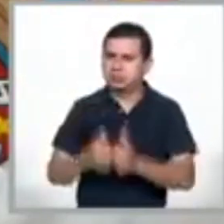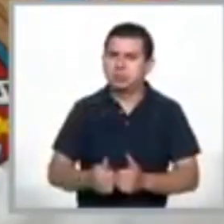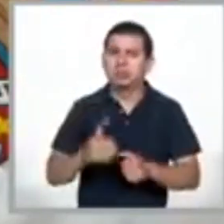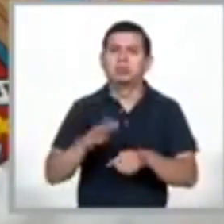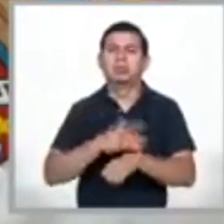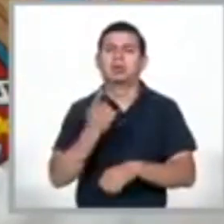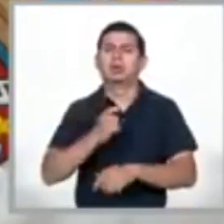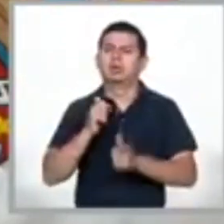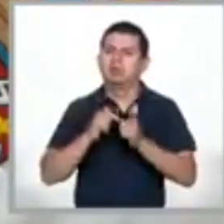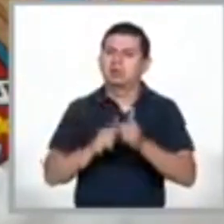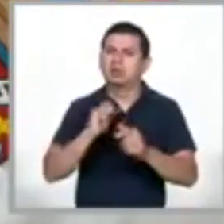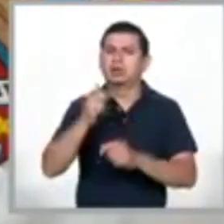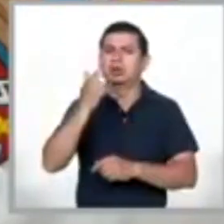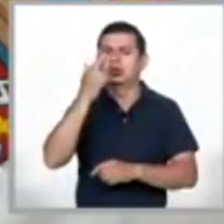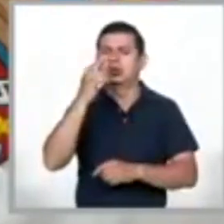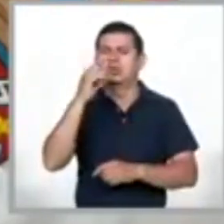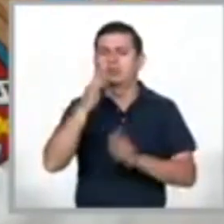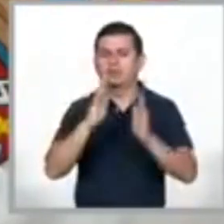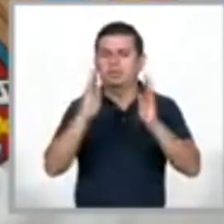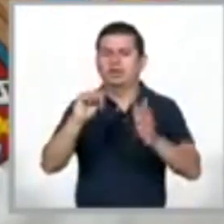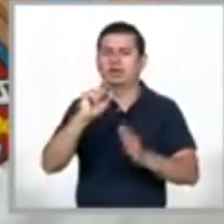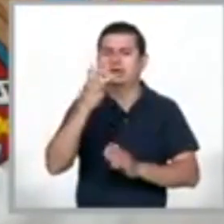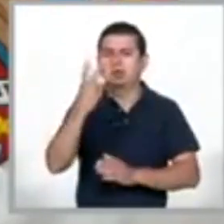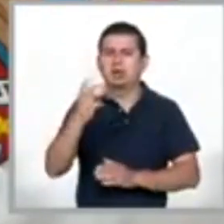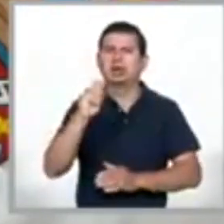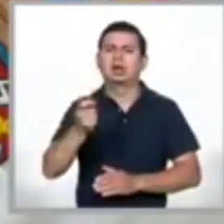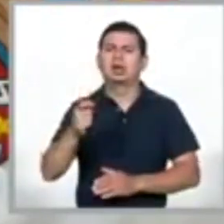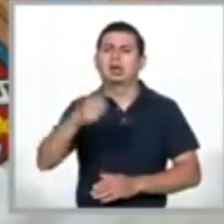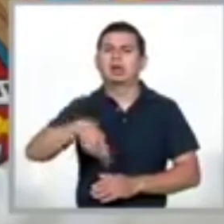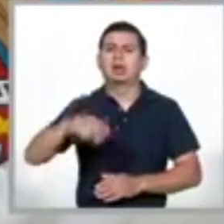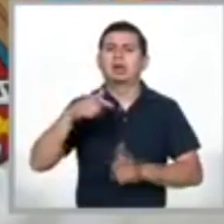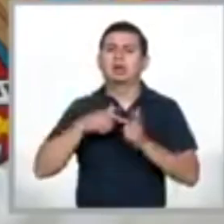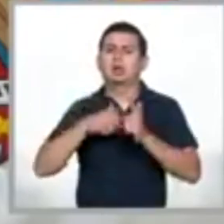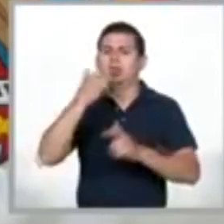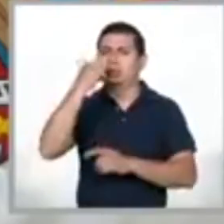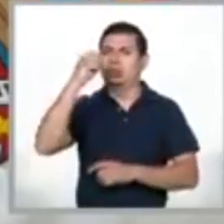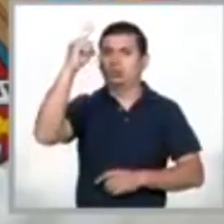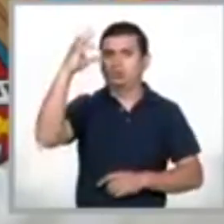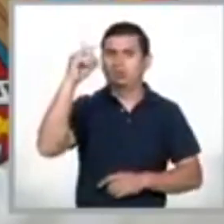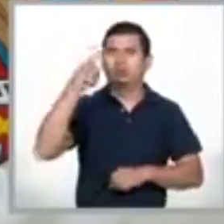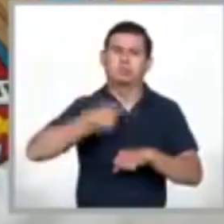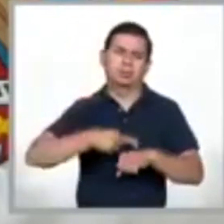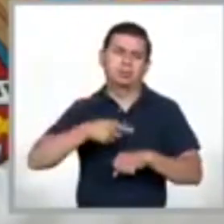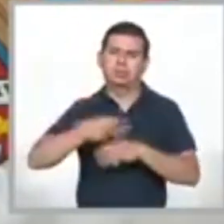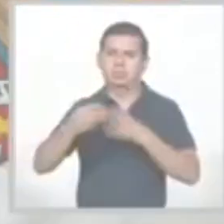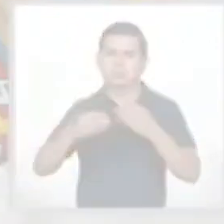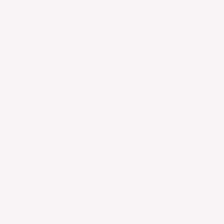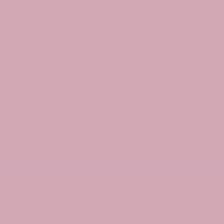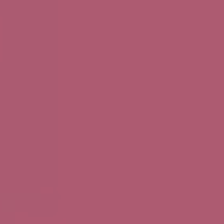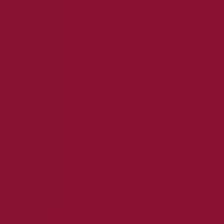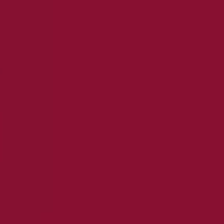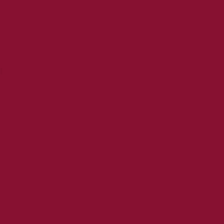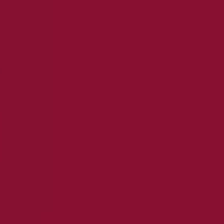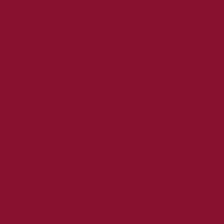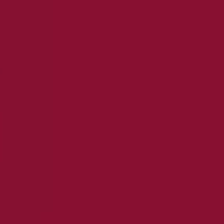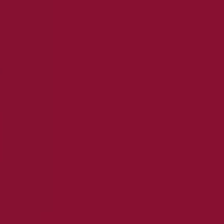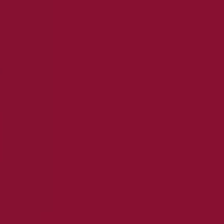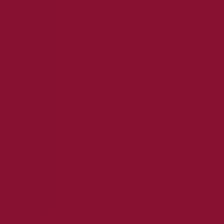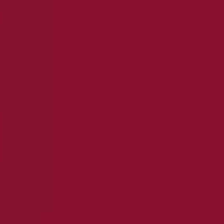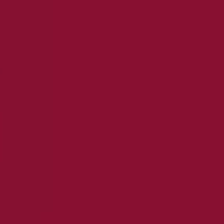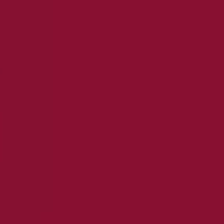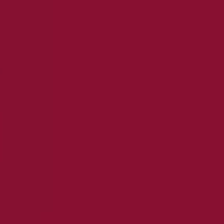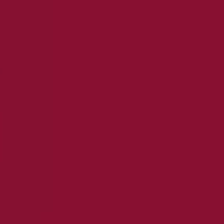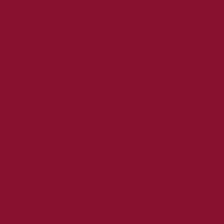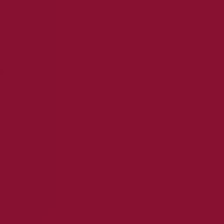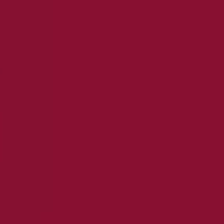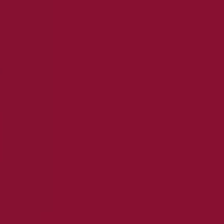que continuamos en una fase 3 y permanecemos en semáforo rojo de la pandemia. Quedémonos en casa. Gobierno Municipal de San